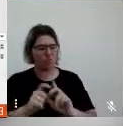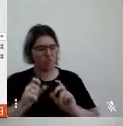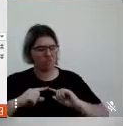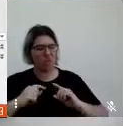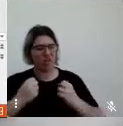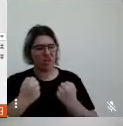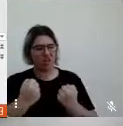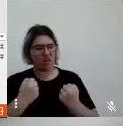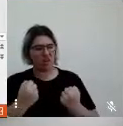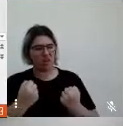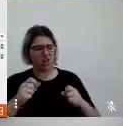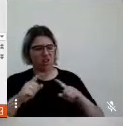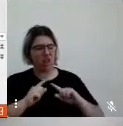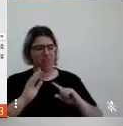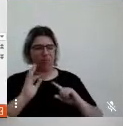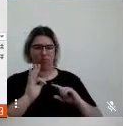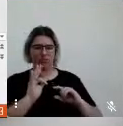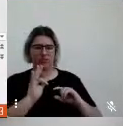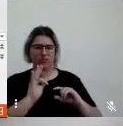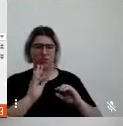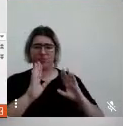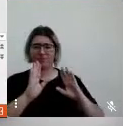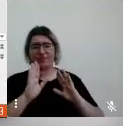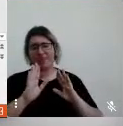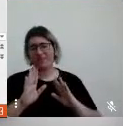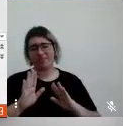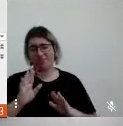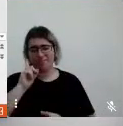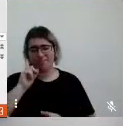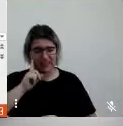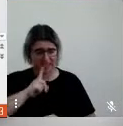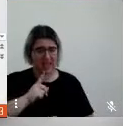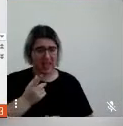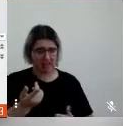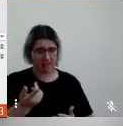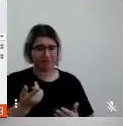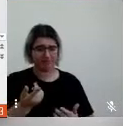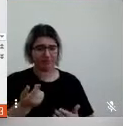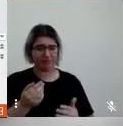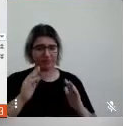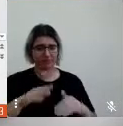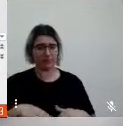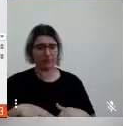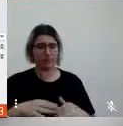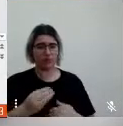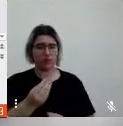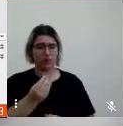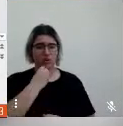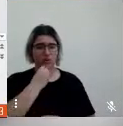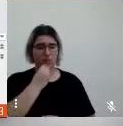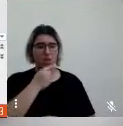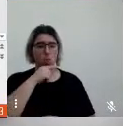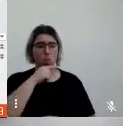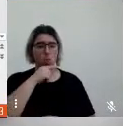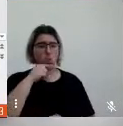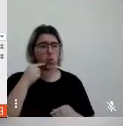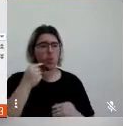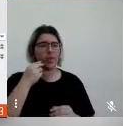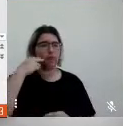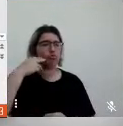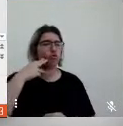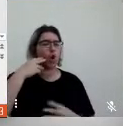placer. Pero esto al final es como una montaña rusa. O sea, lo que os decía antes, empezamos a comer ese azúcar o ese chocolate con